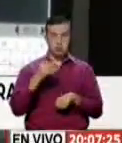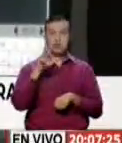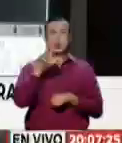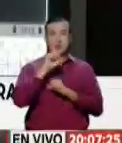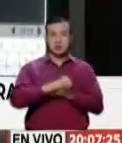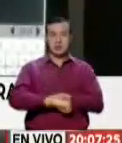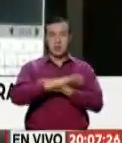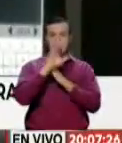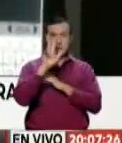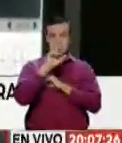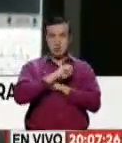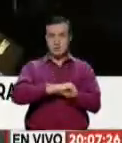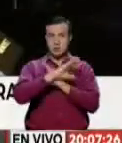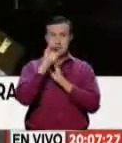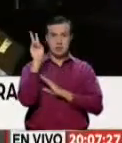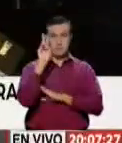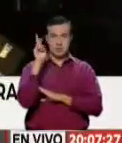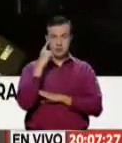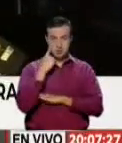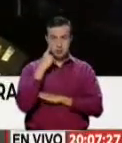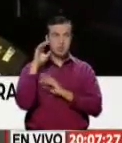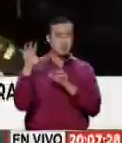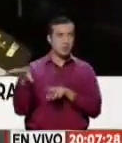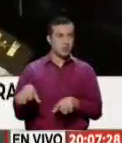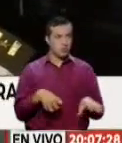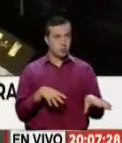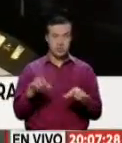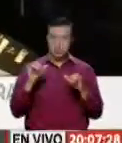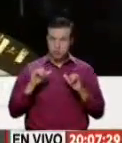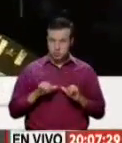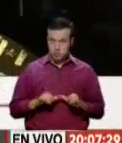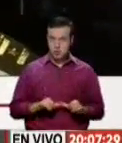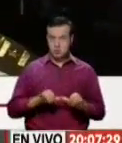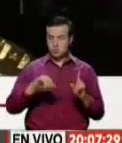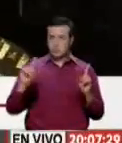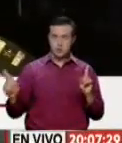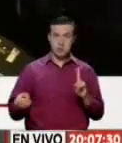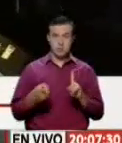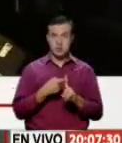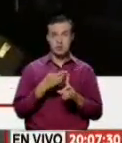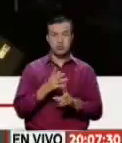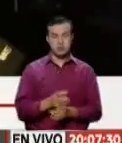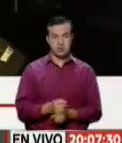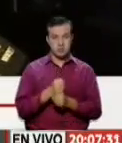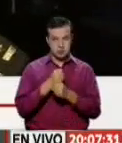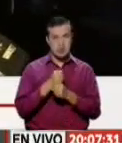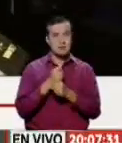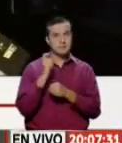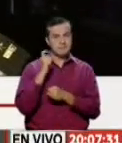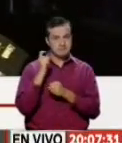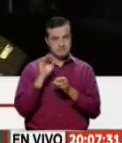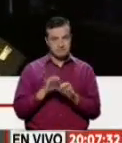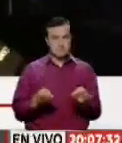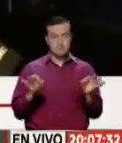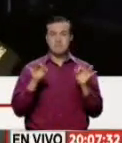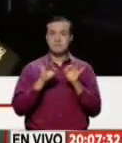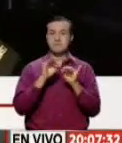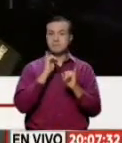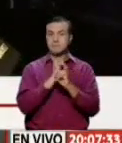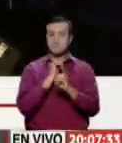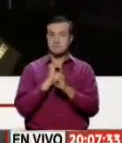3 de la madrugada de este viernes. Vamos a coordinar y vamos a continuar, primero brindando las seguridades necesarias. Por supuesto, son